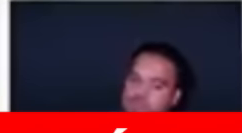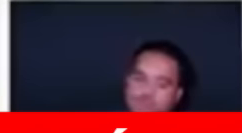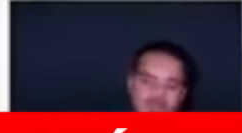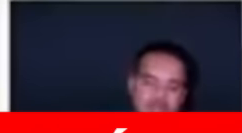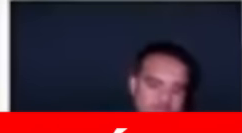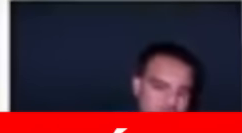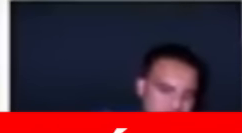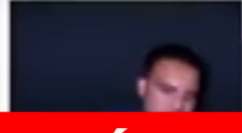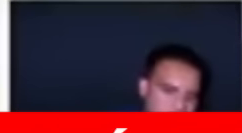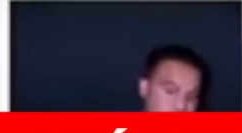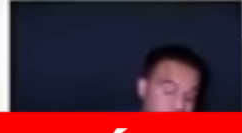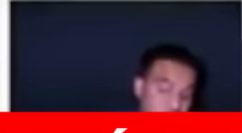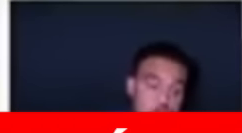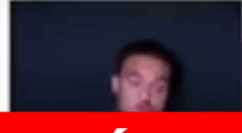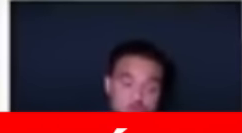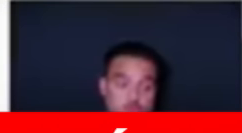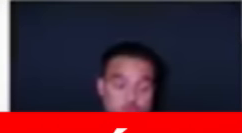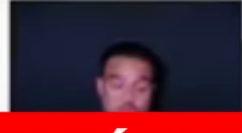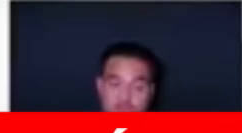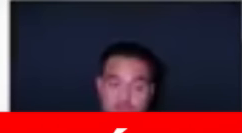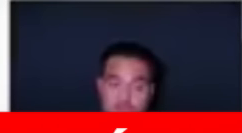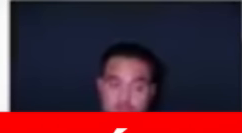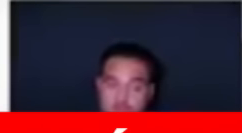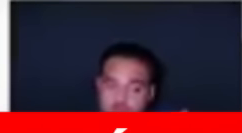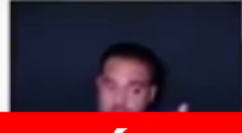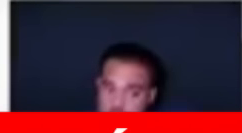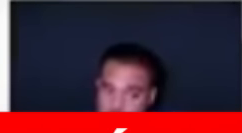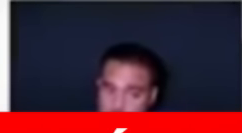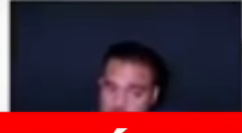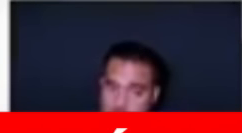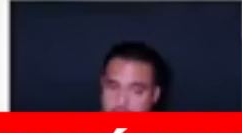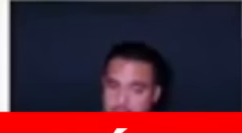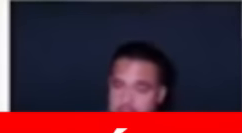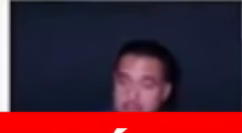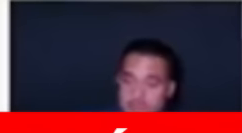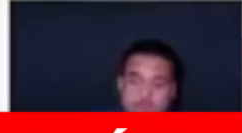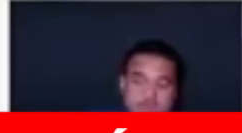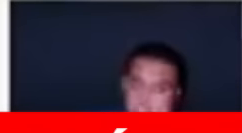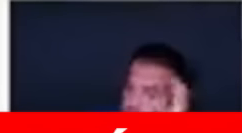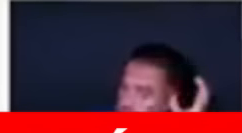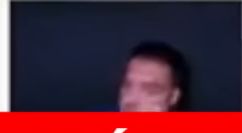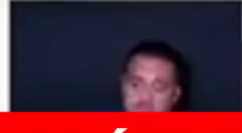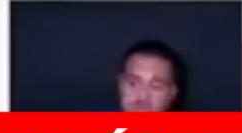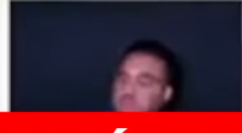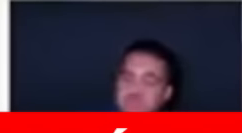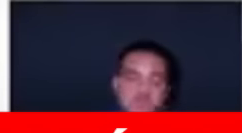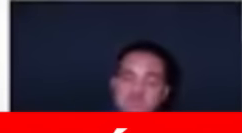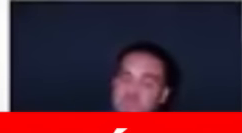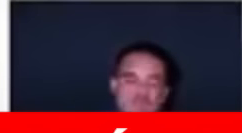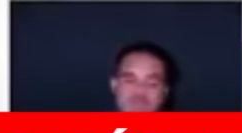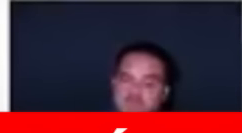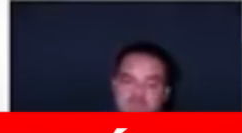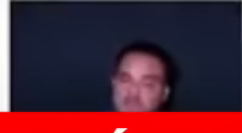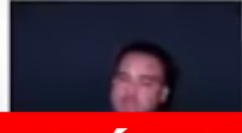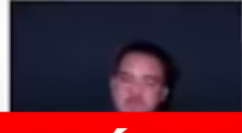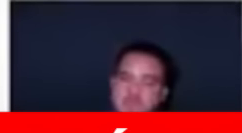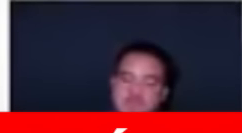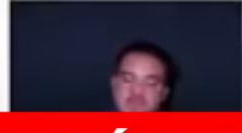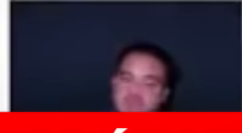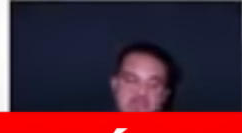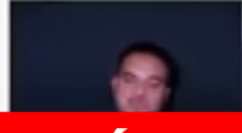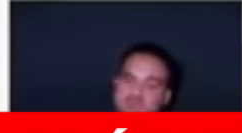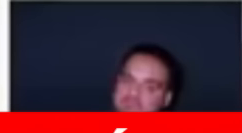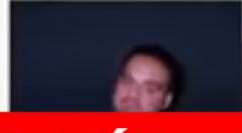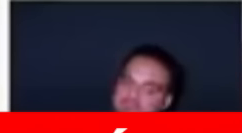O estás con los ciudadanos o estás con los delincuentes. No hay otra desde el gobierno.